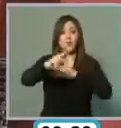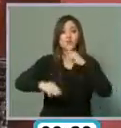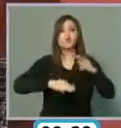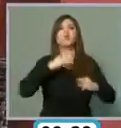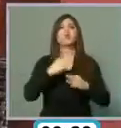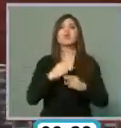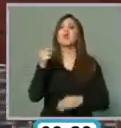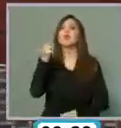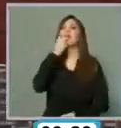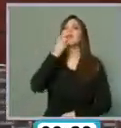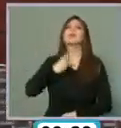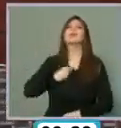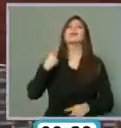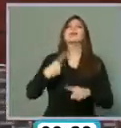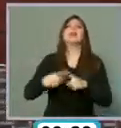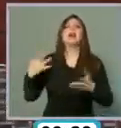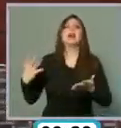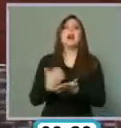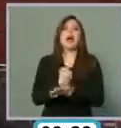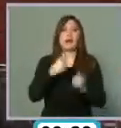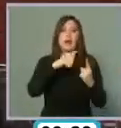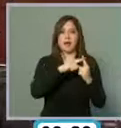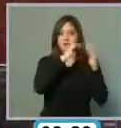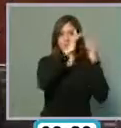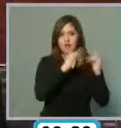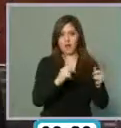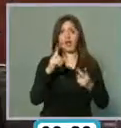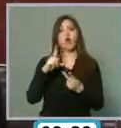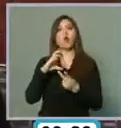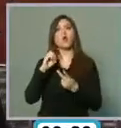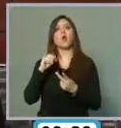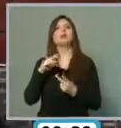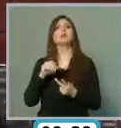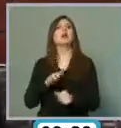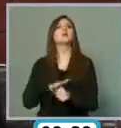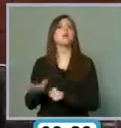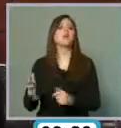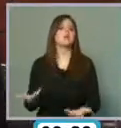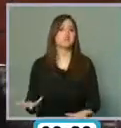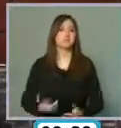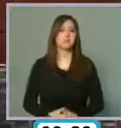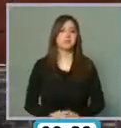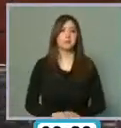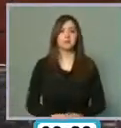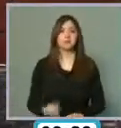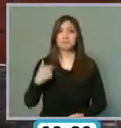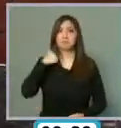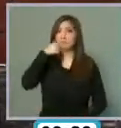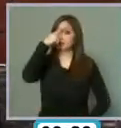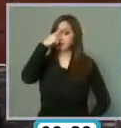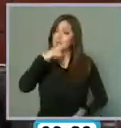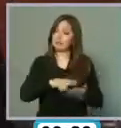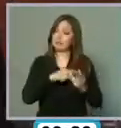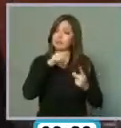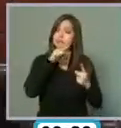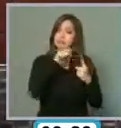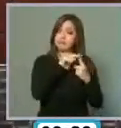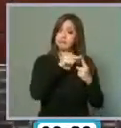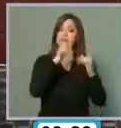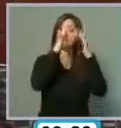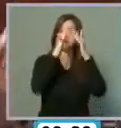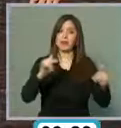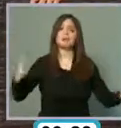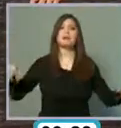¿quién gana? ¿Francia o Croacia? Veo mucho a Francia. Yo me guío por la visualización, la intuición, veo mucho